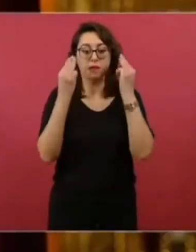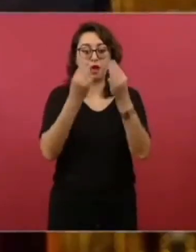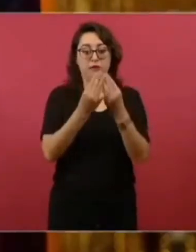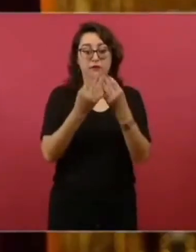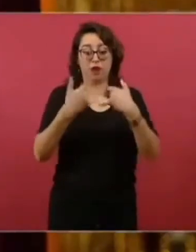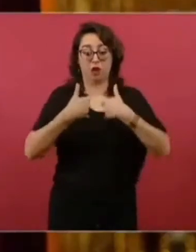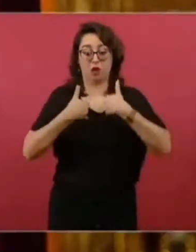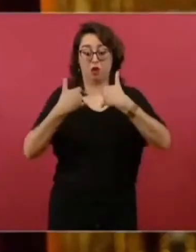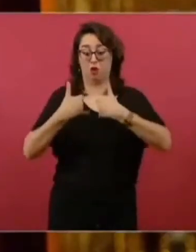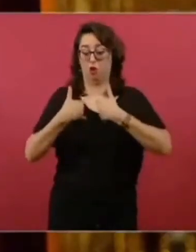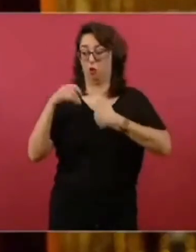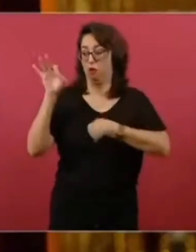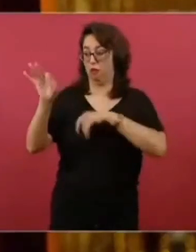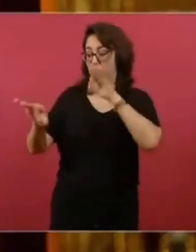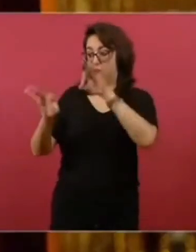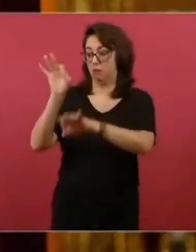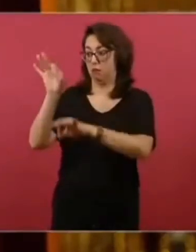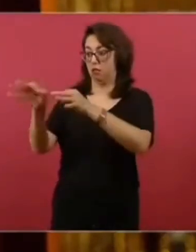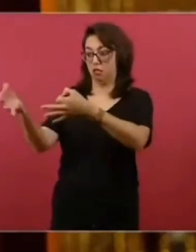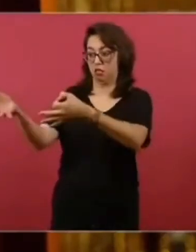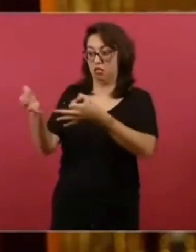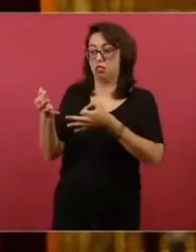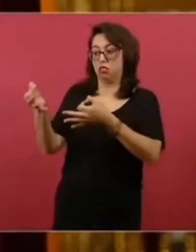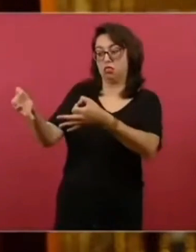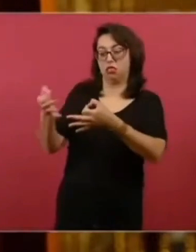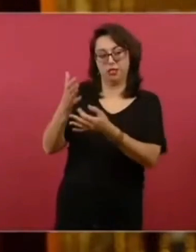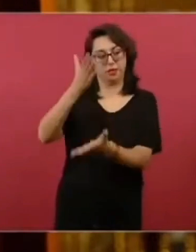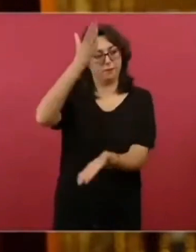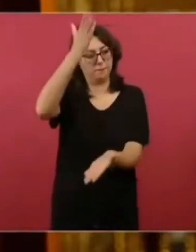que no puedan enganchar a los jóvenes.